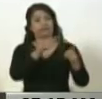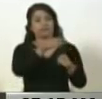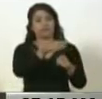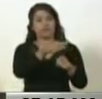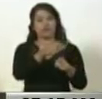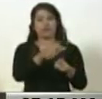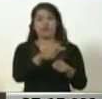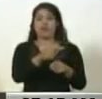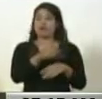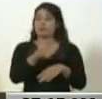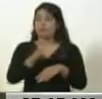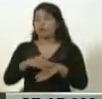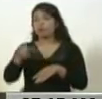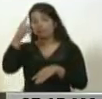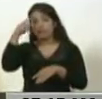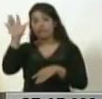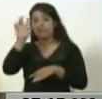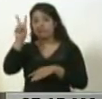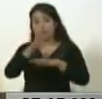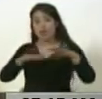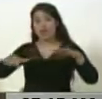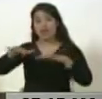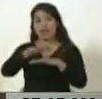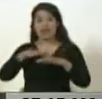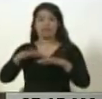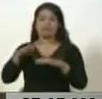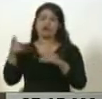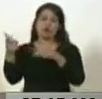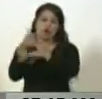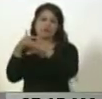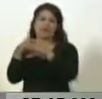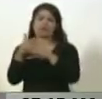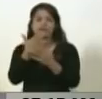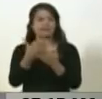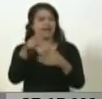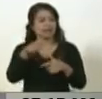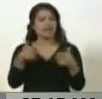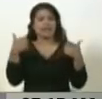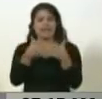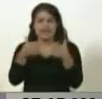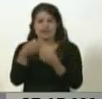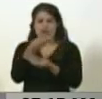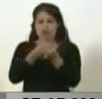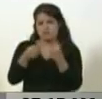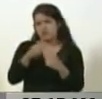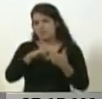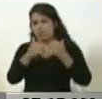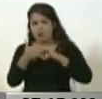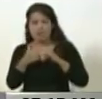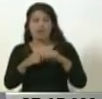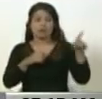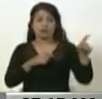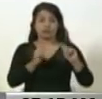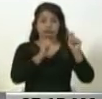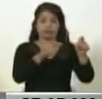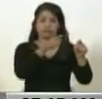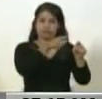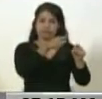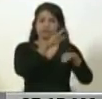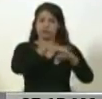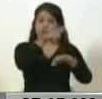cual hay una guerra económica, según la tesis que ha planteado el gobierno nacional. Hay un tema importantísimo que es el tema de la